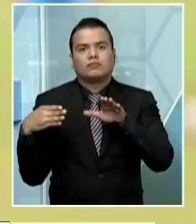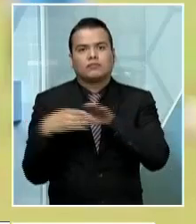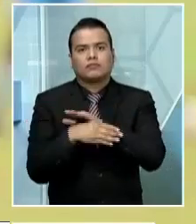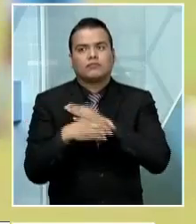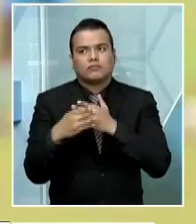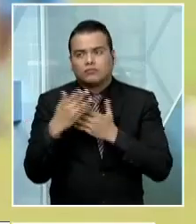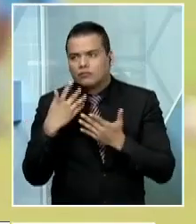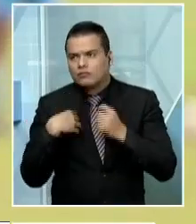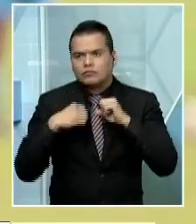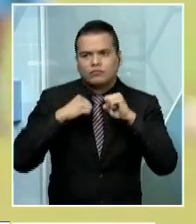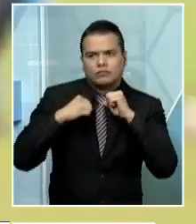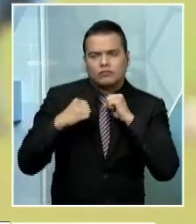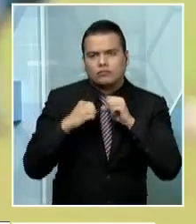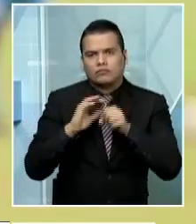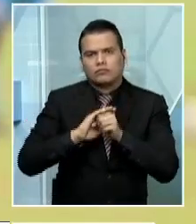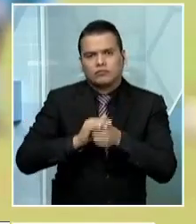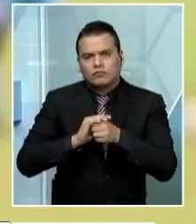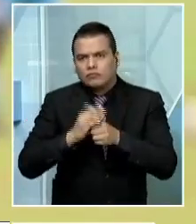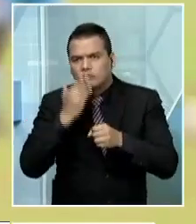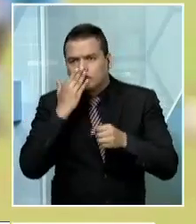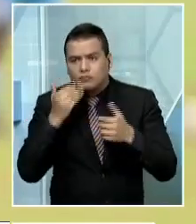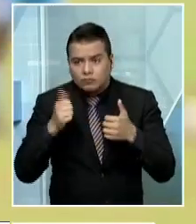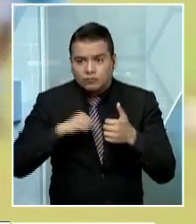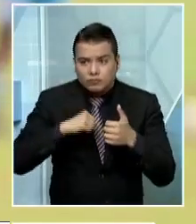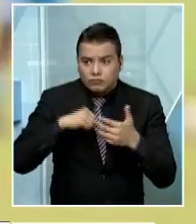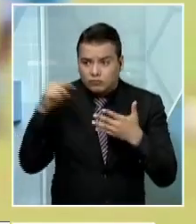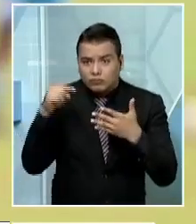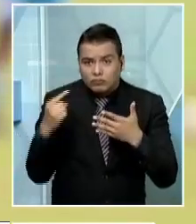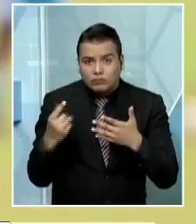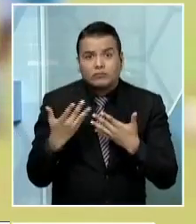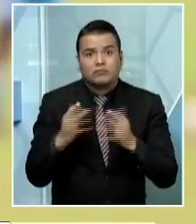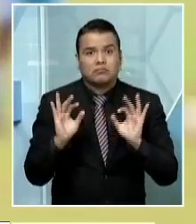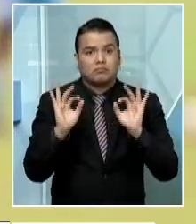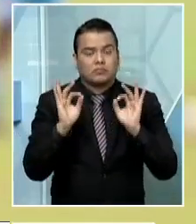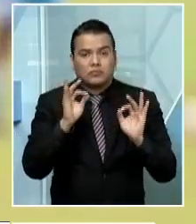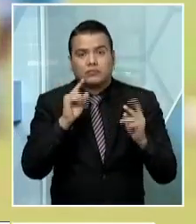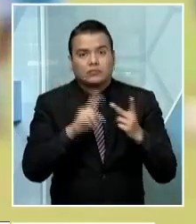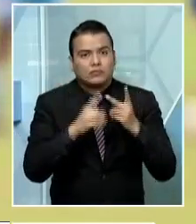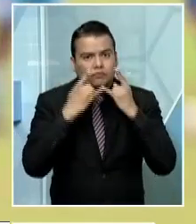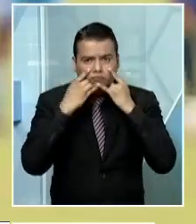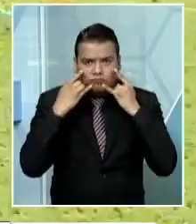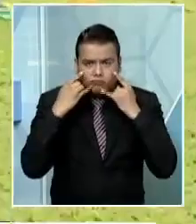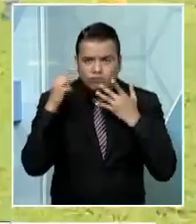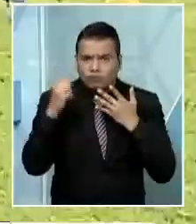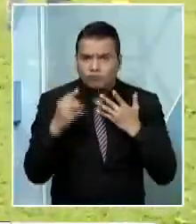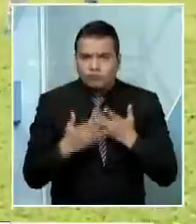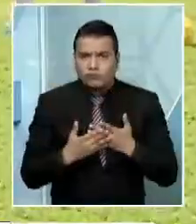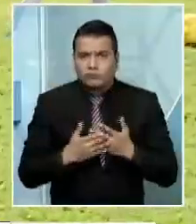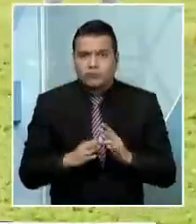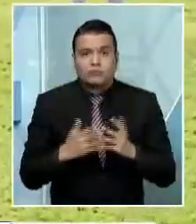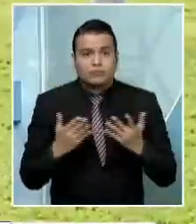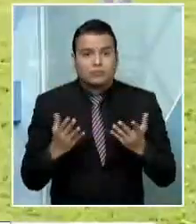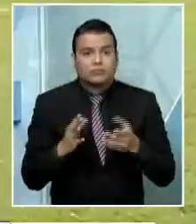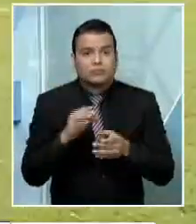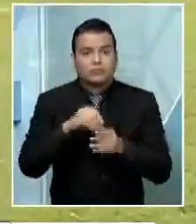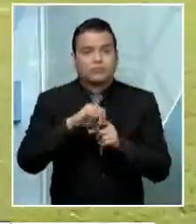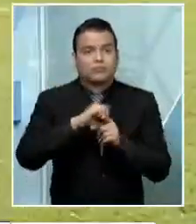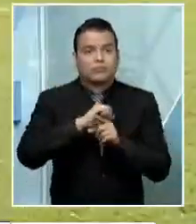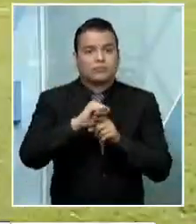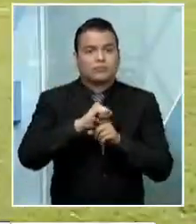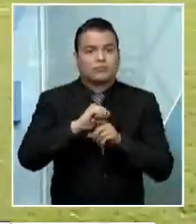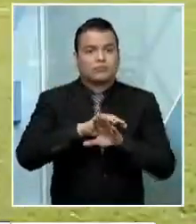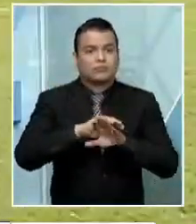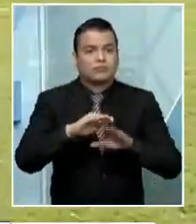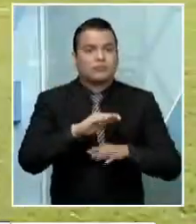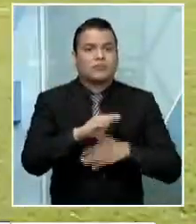toalla, todos los implementos de bioseguridad que necesitamos. Lo mismo el tapabocas y todo eso. Su regreso a prácticas luego de